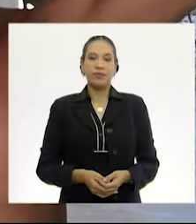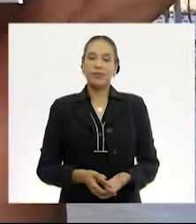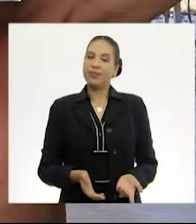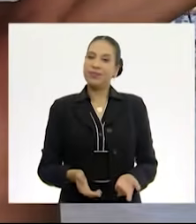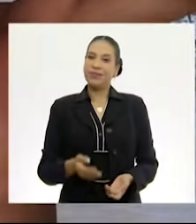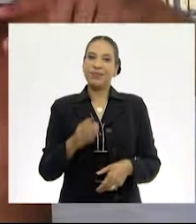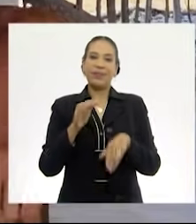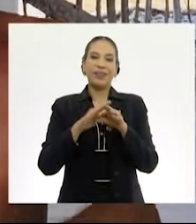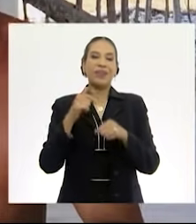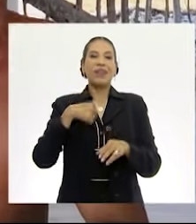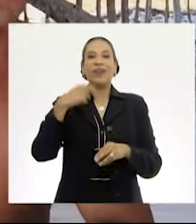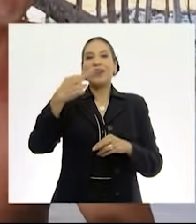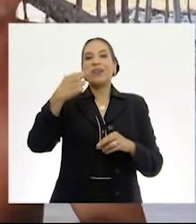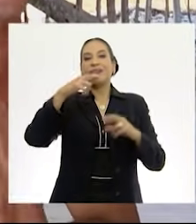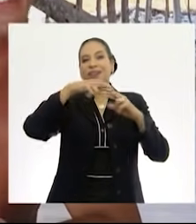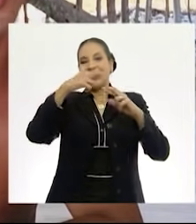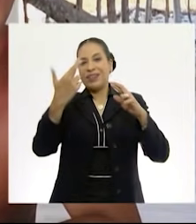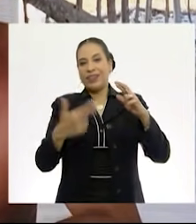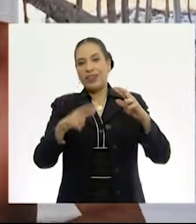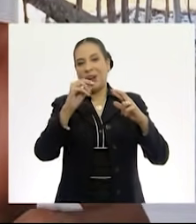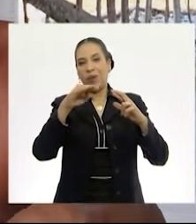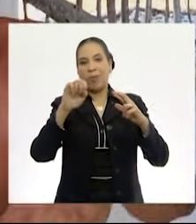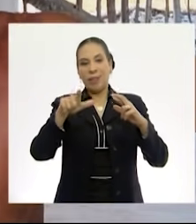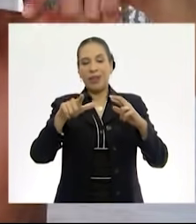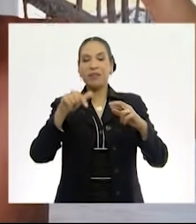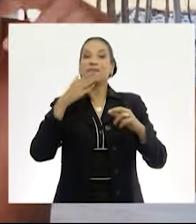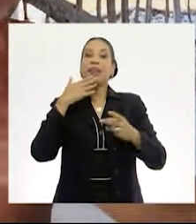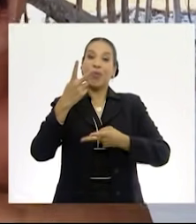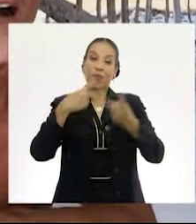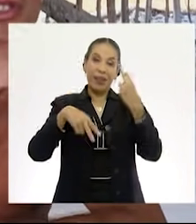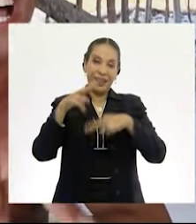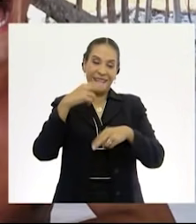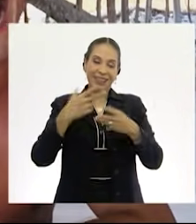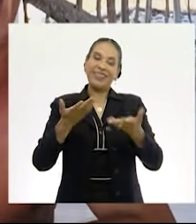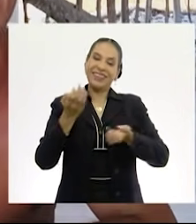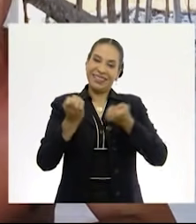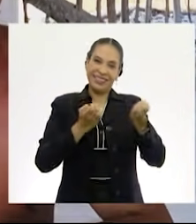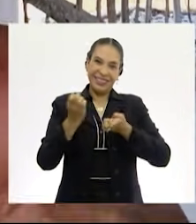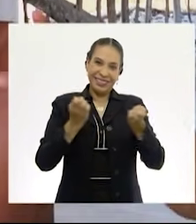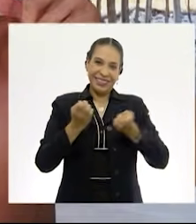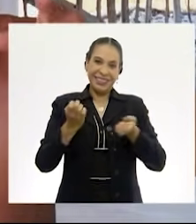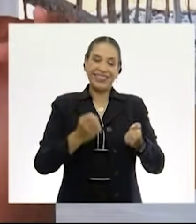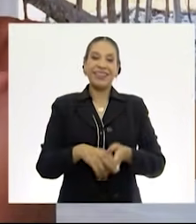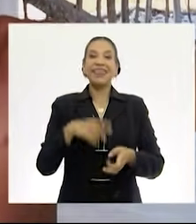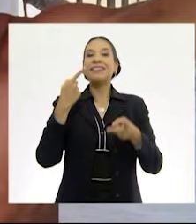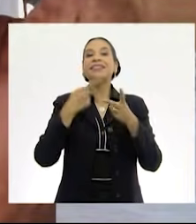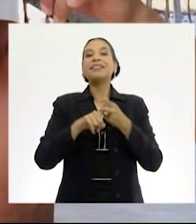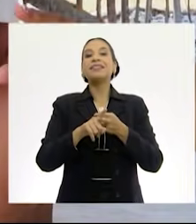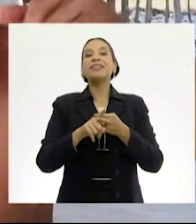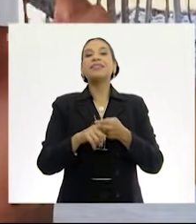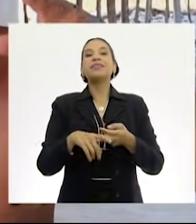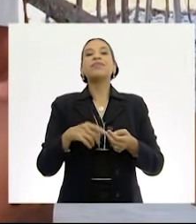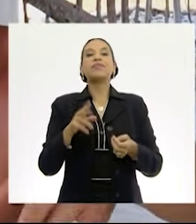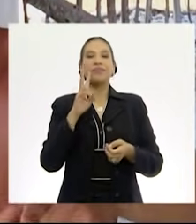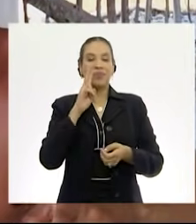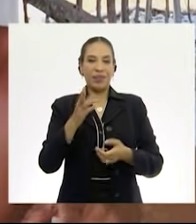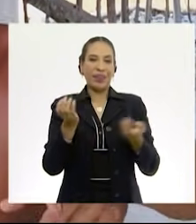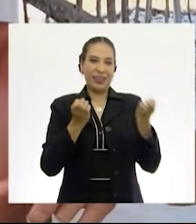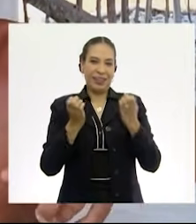Amigos míos, yo soy Rommel Pacheco y bienvenidos a Pausa Activa. Iniciaremos con